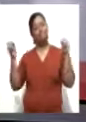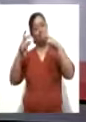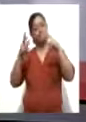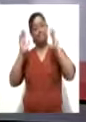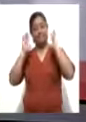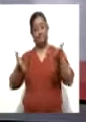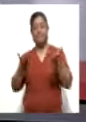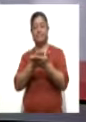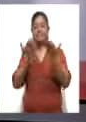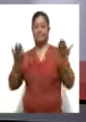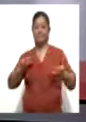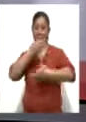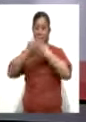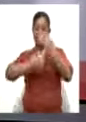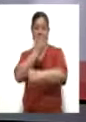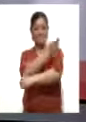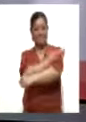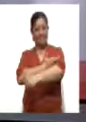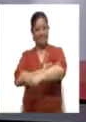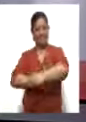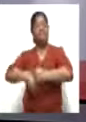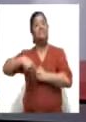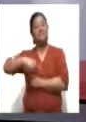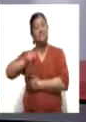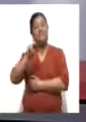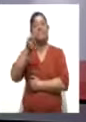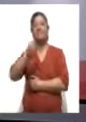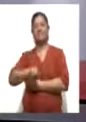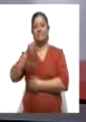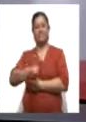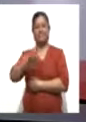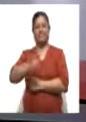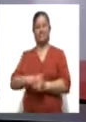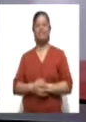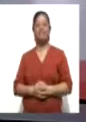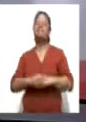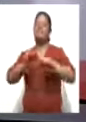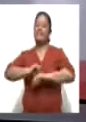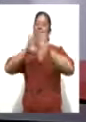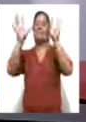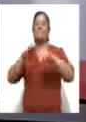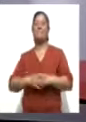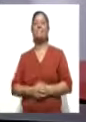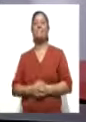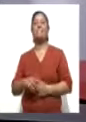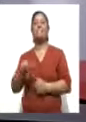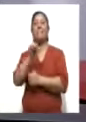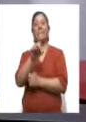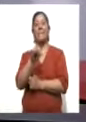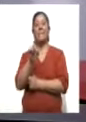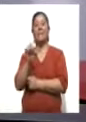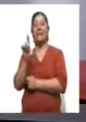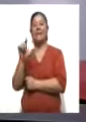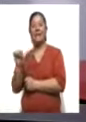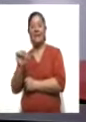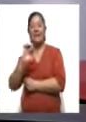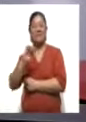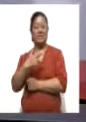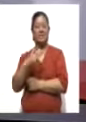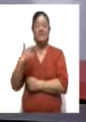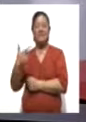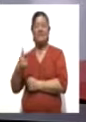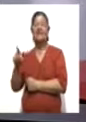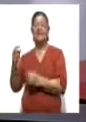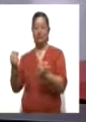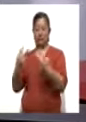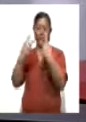esta segunda emisión de Ahora Noticias, no sin antes enviar saludos, por supuesto, a Adela Chávez Guillén, quien nos